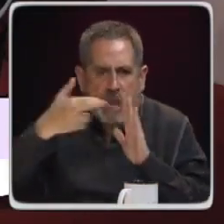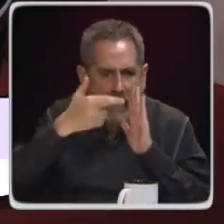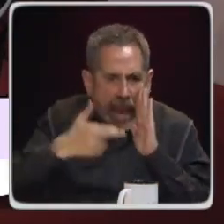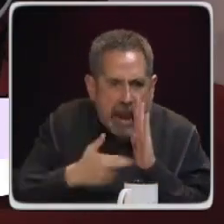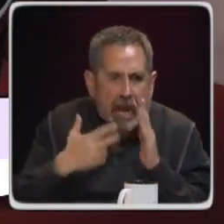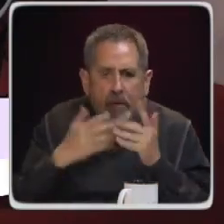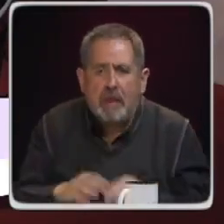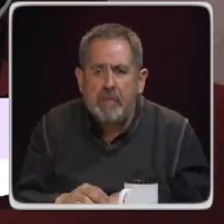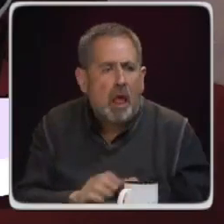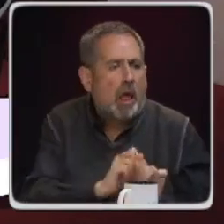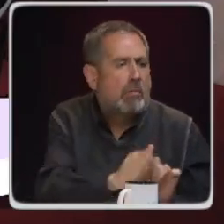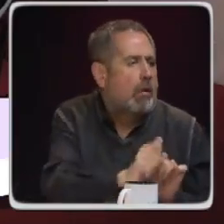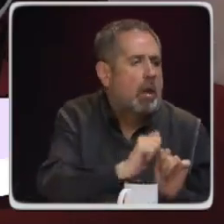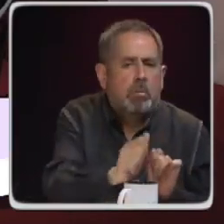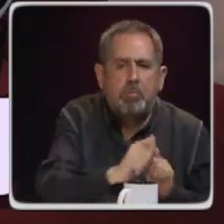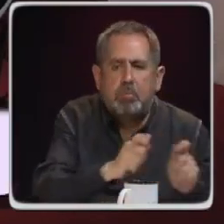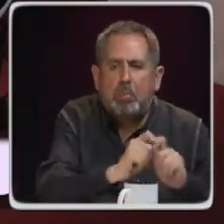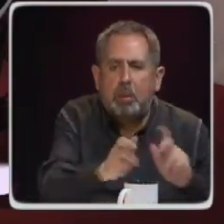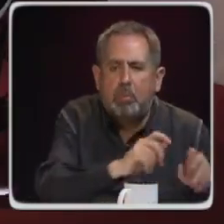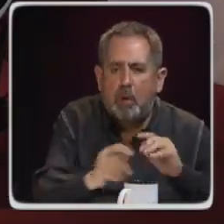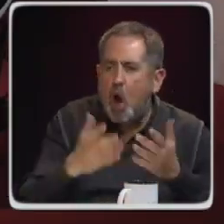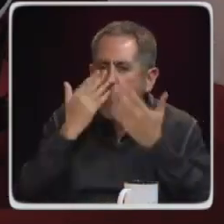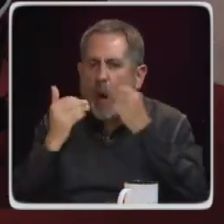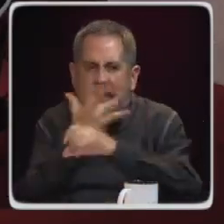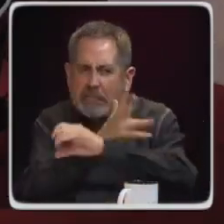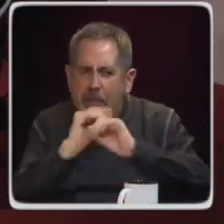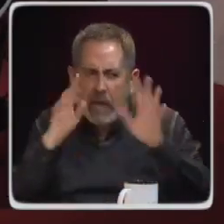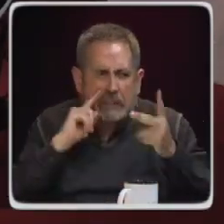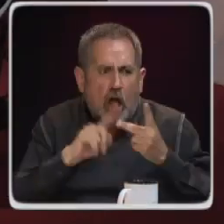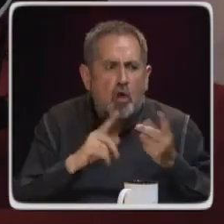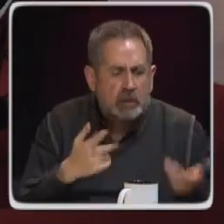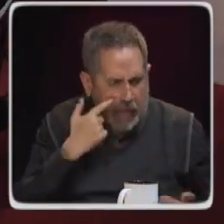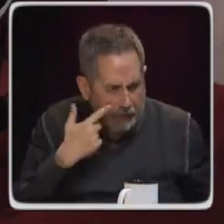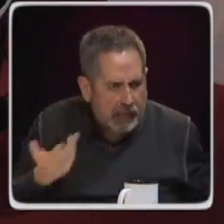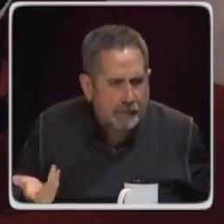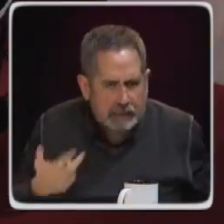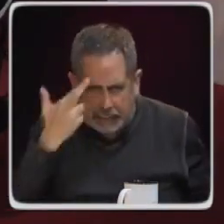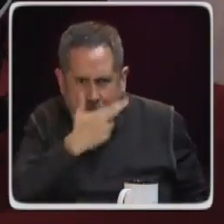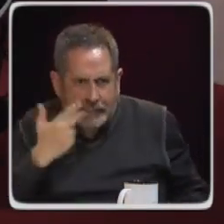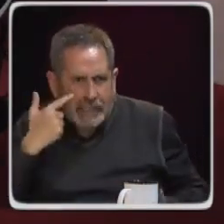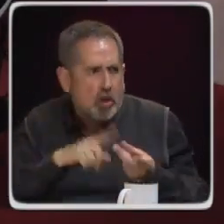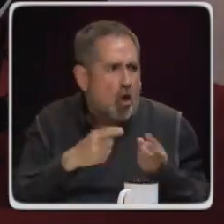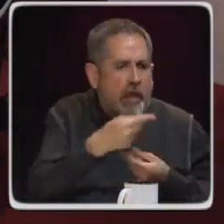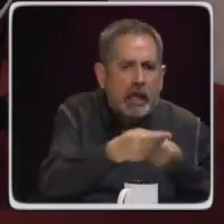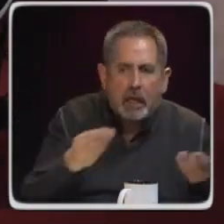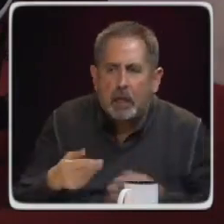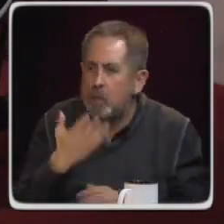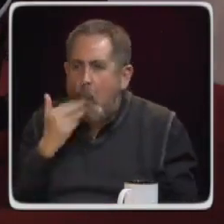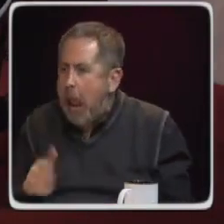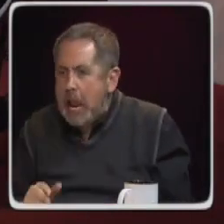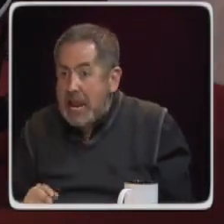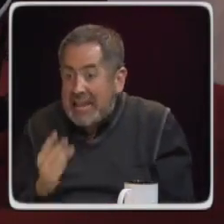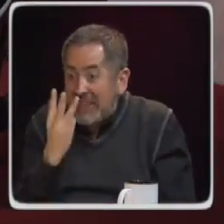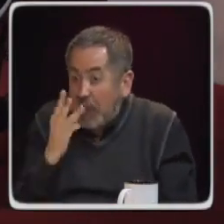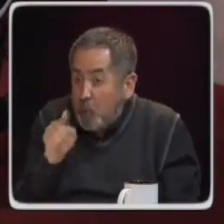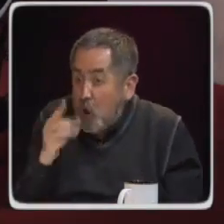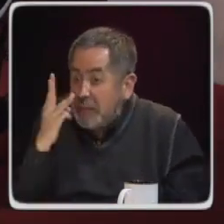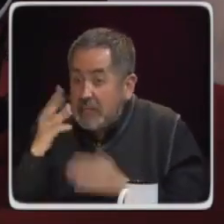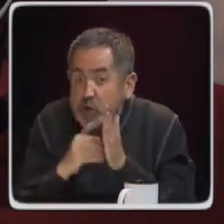no sabían qué pasaba. Él tampoco se pudo expresar porque hay una barrera brutal. Entonces, cuando lo